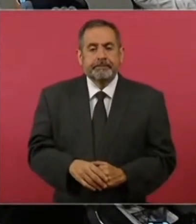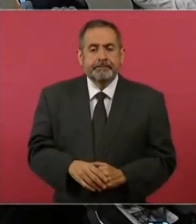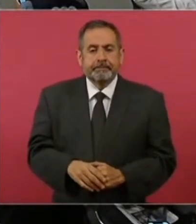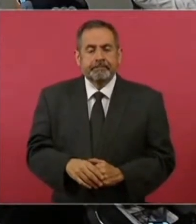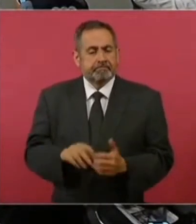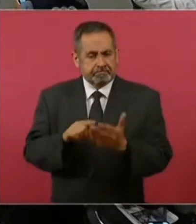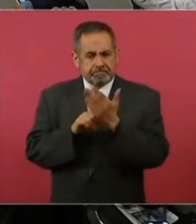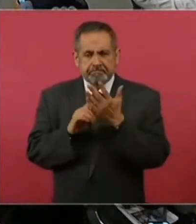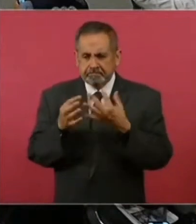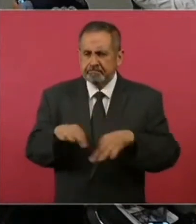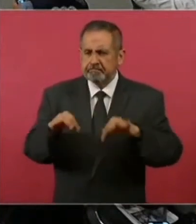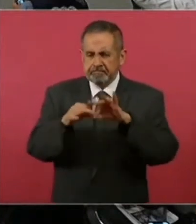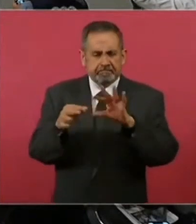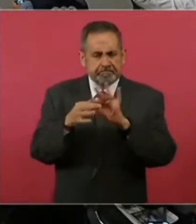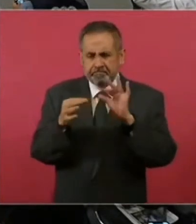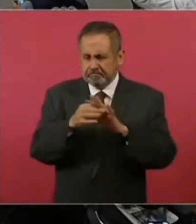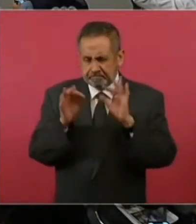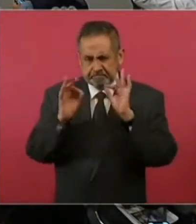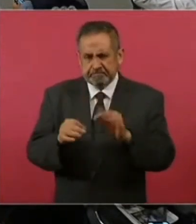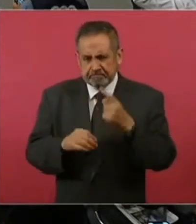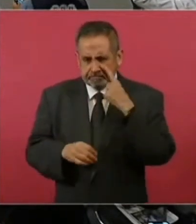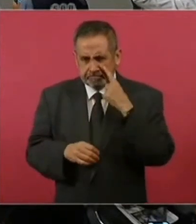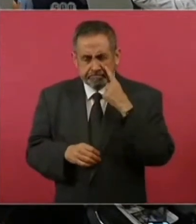muy importante,